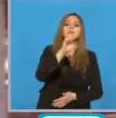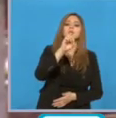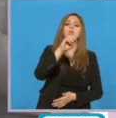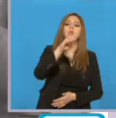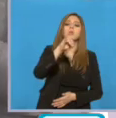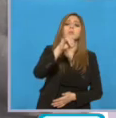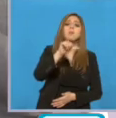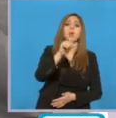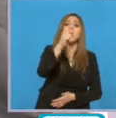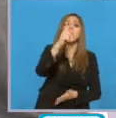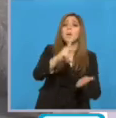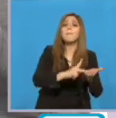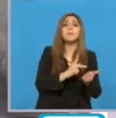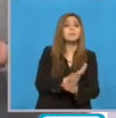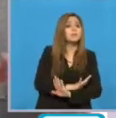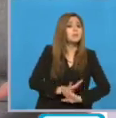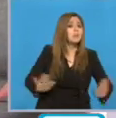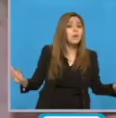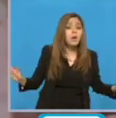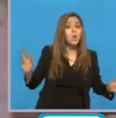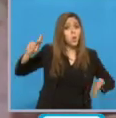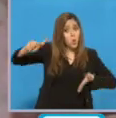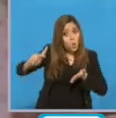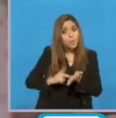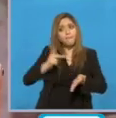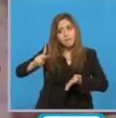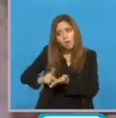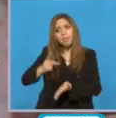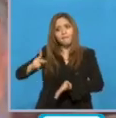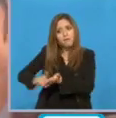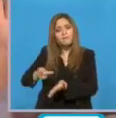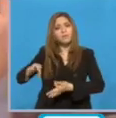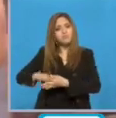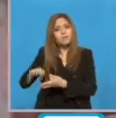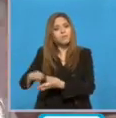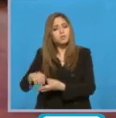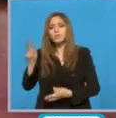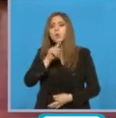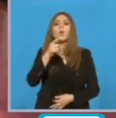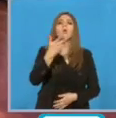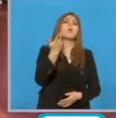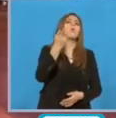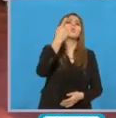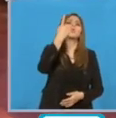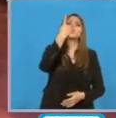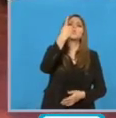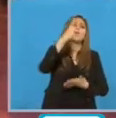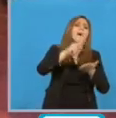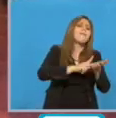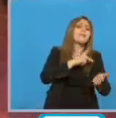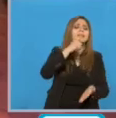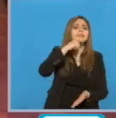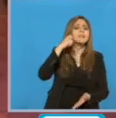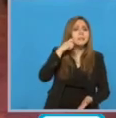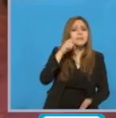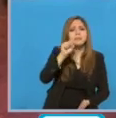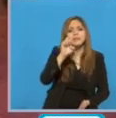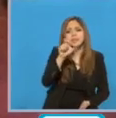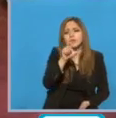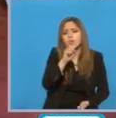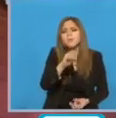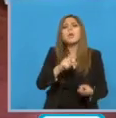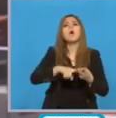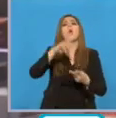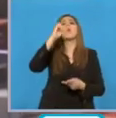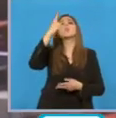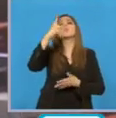O sea, ¿en un serio? episodio de sexomnia que no se vuelve a repetir Ay. o un episodio cada año o eventualmente, a lo mejor en toda la